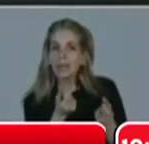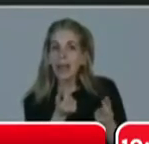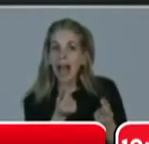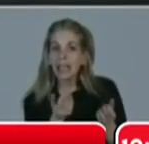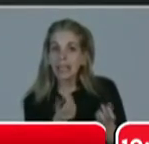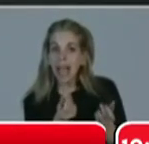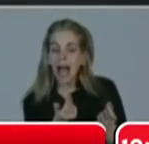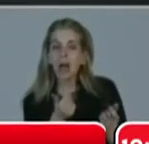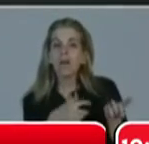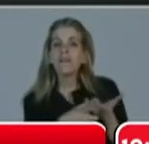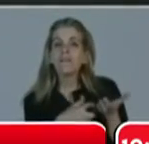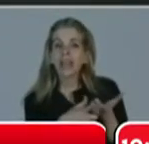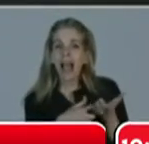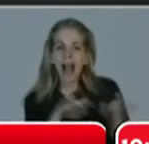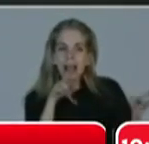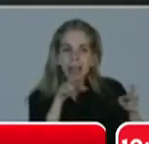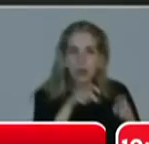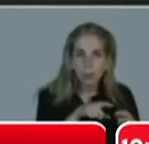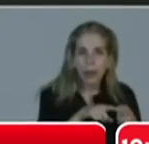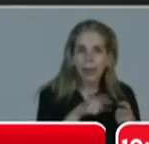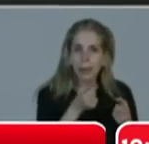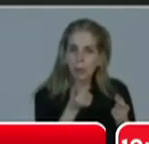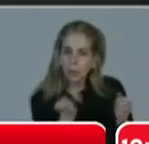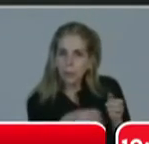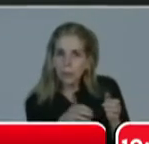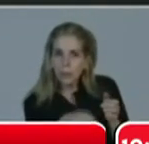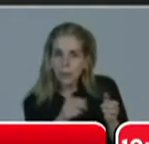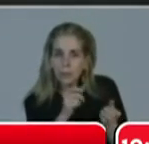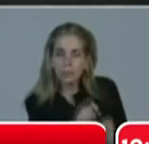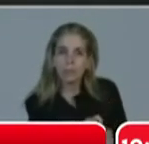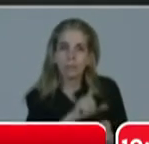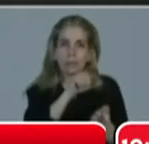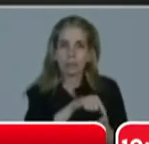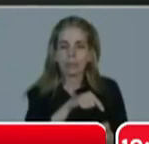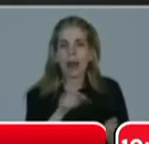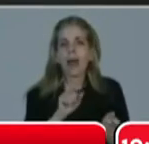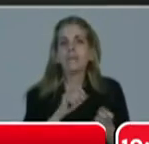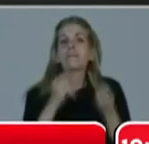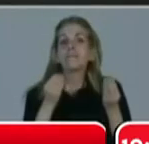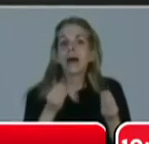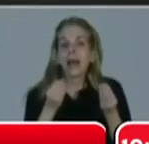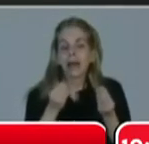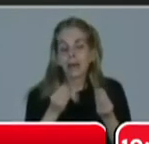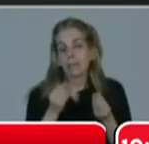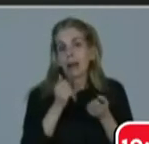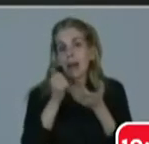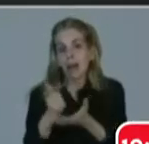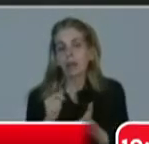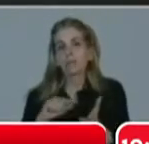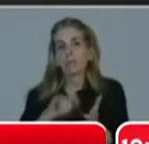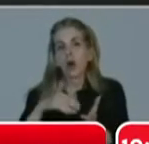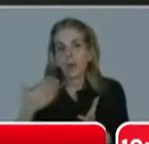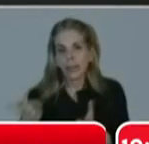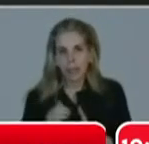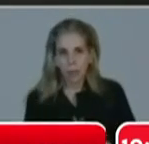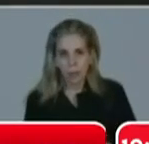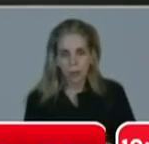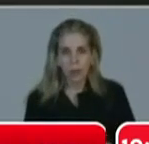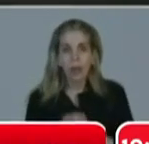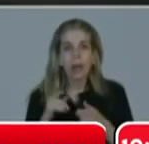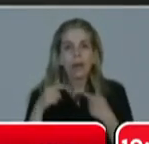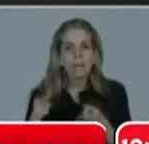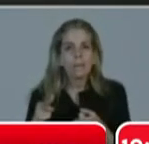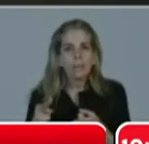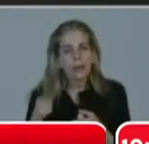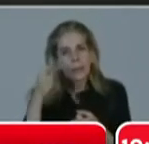sofisticada e ideológica entre la ministra de Seguridad de la Nación y Bernie, que era como Rambo, prácticamente, ¿no? Como